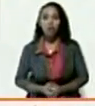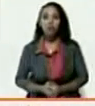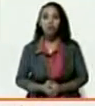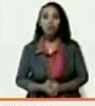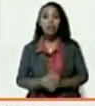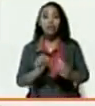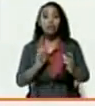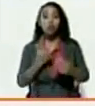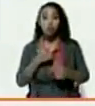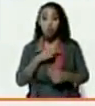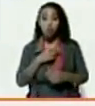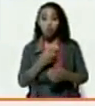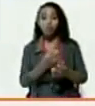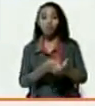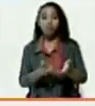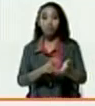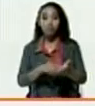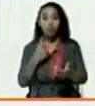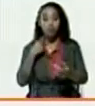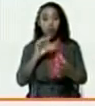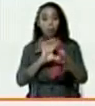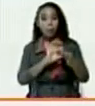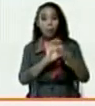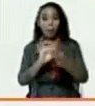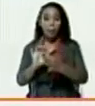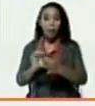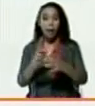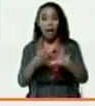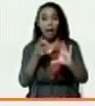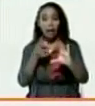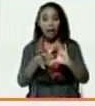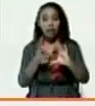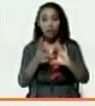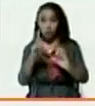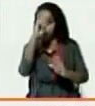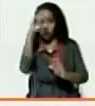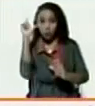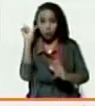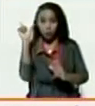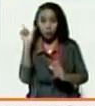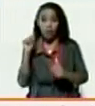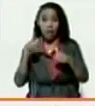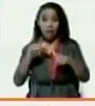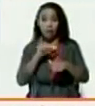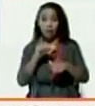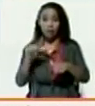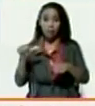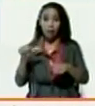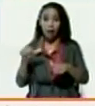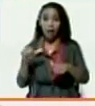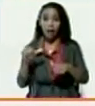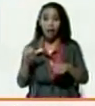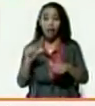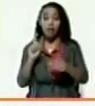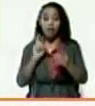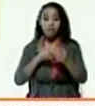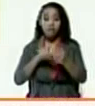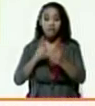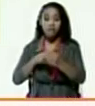Reanudamos nosotros la carnetización del partido y esta semana fueron